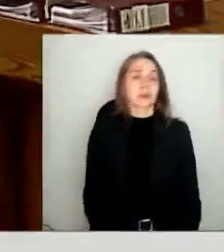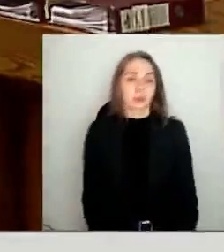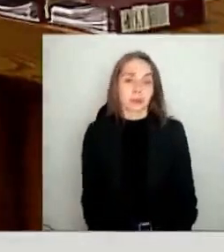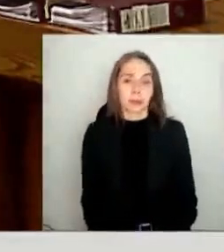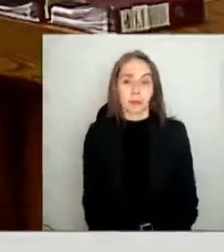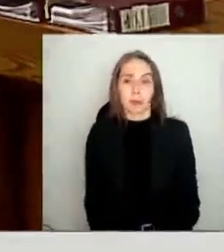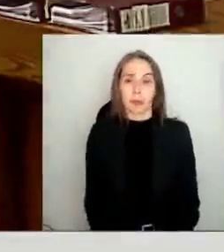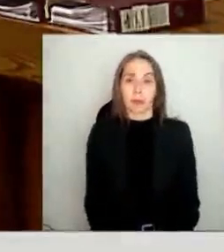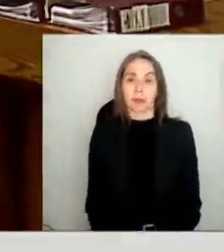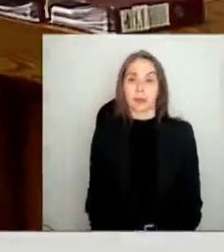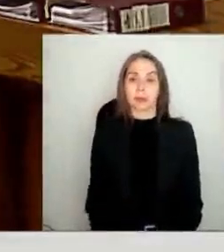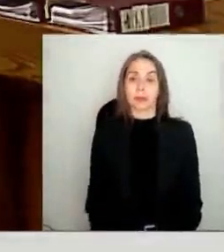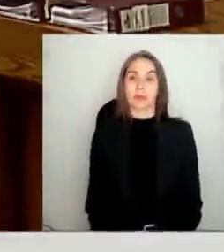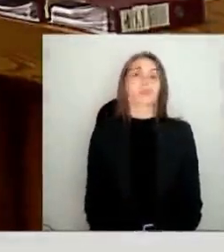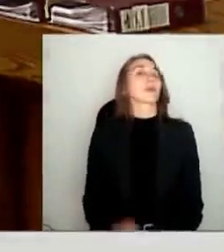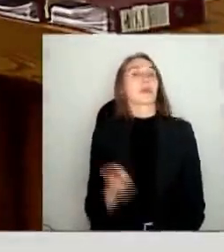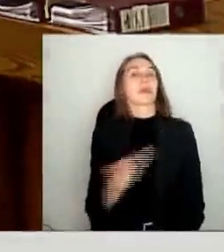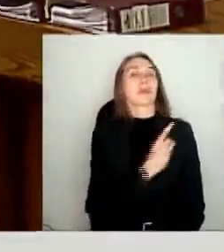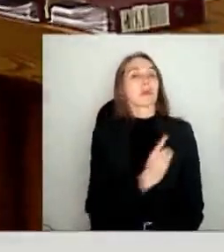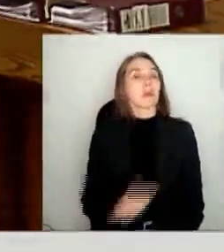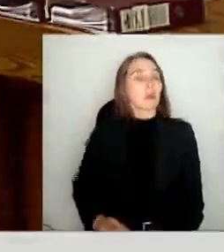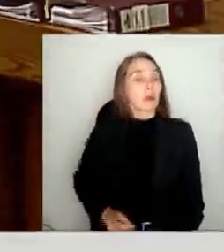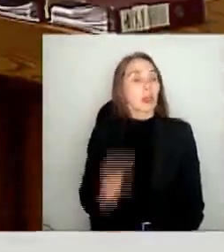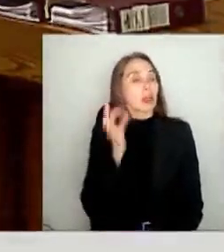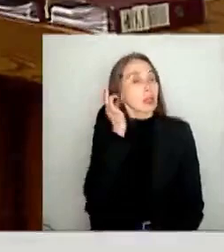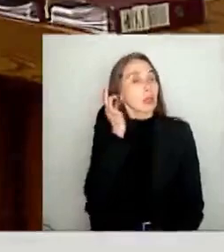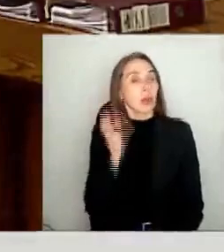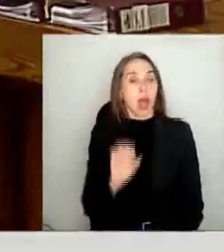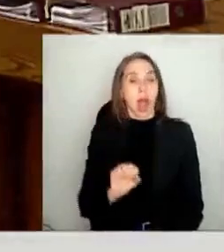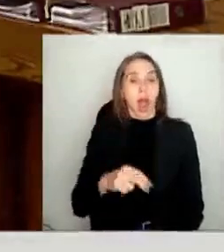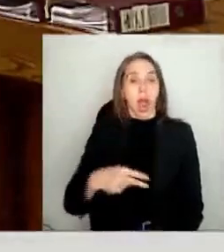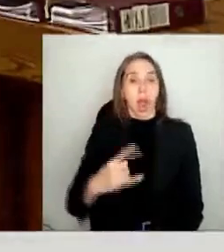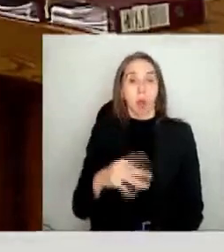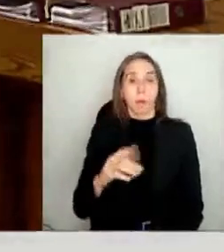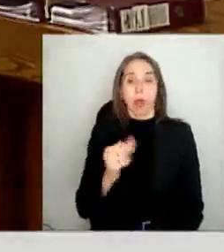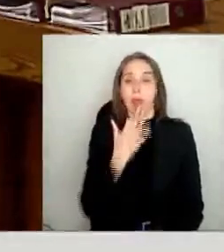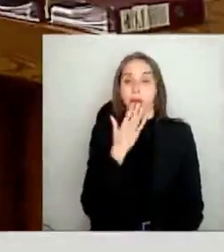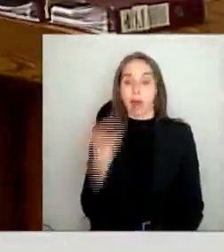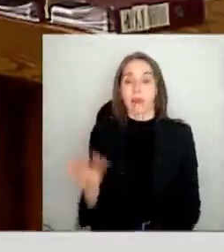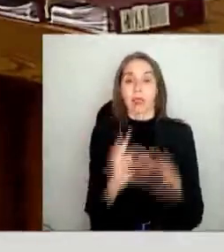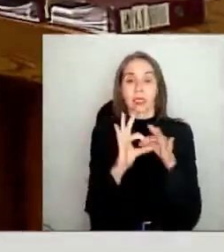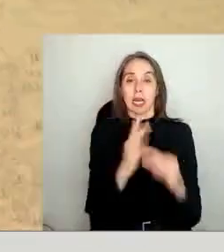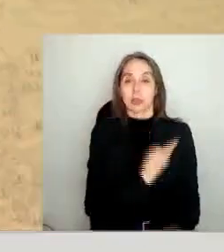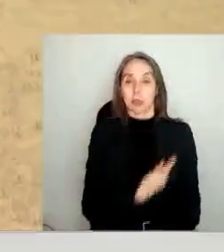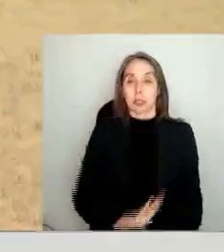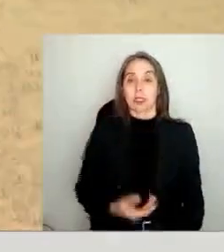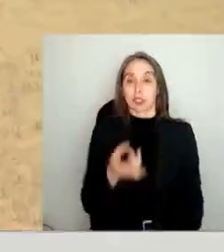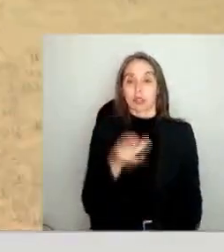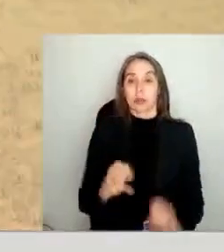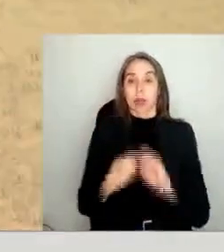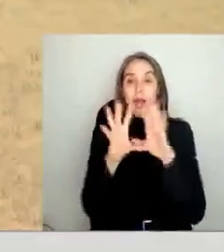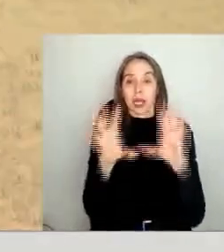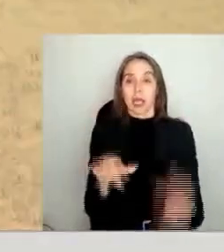undurraga diputada humada tiene la palabra Gracias presidenta Bueno solo aclarar que Efectivamente es aquí